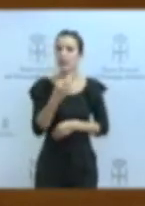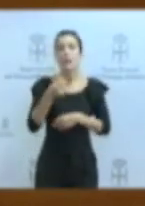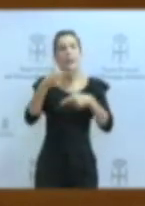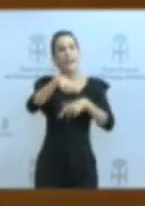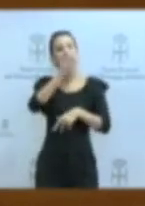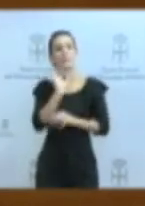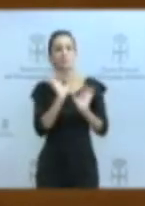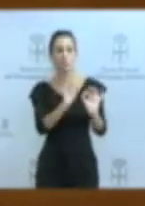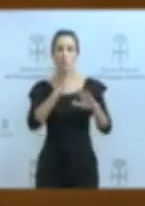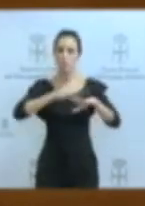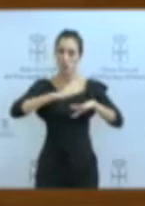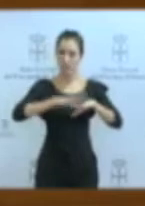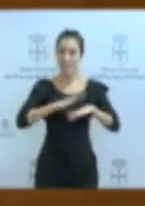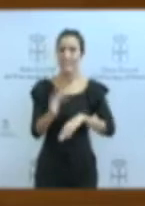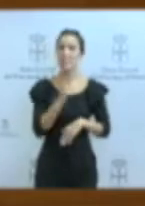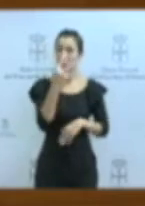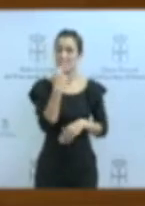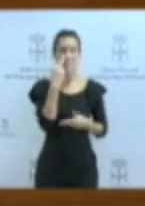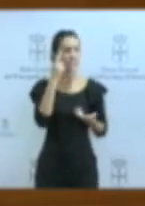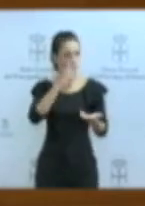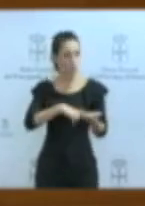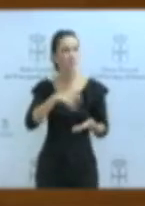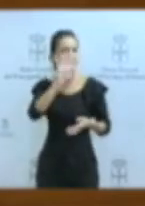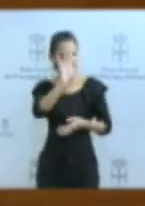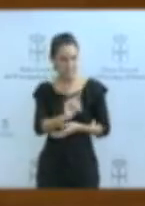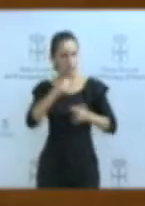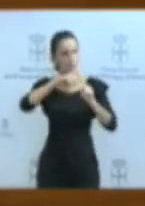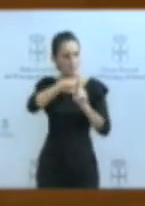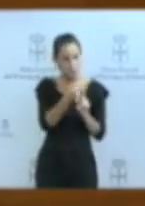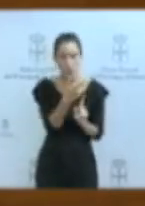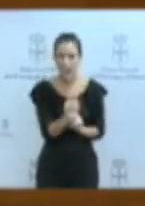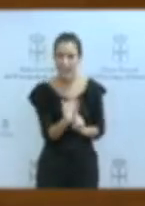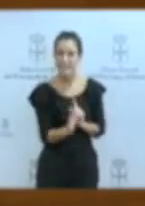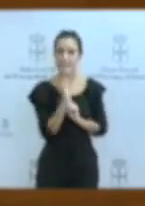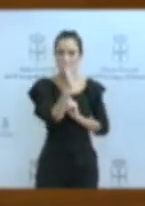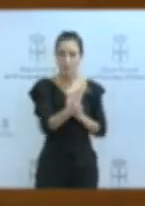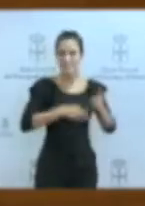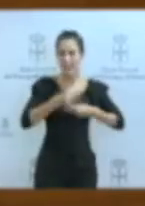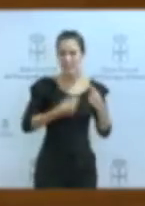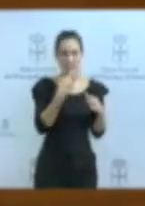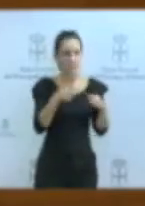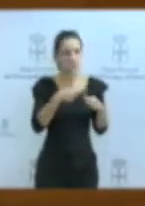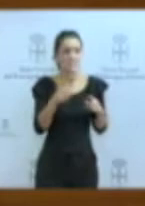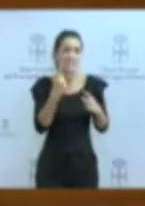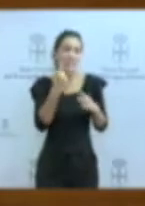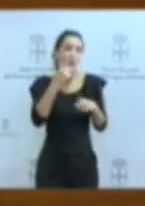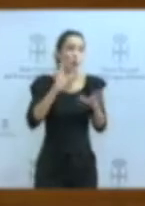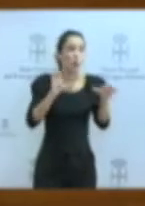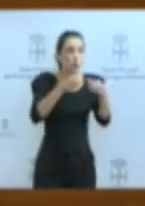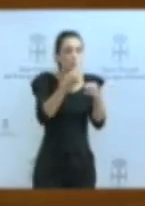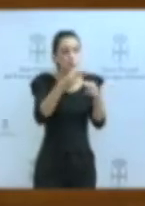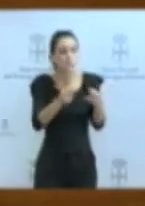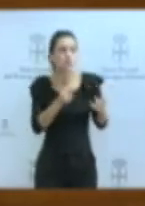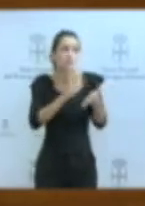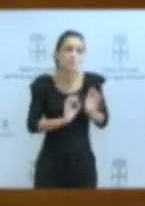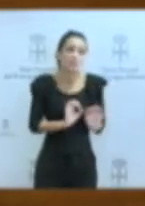tienen presiones y que hacen finalmente lo que les piden pues determinados grupos, que me parece muy bien, pero atiendan también las del interés general de Asturias, que